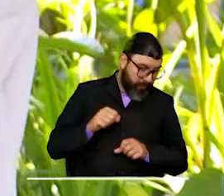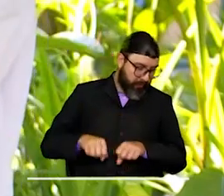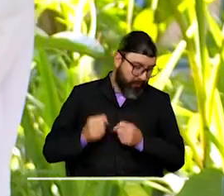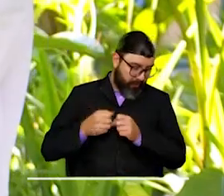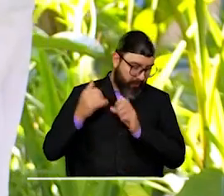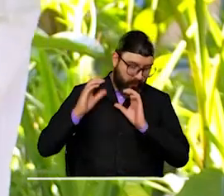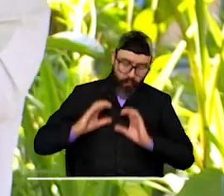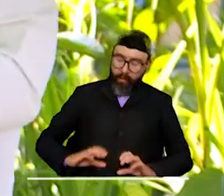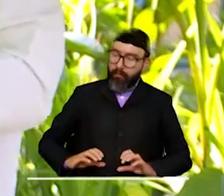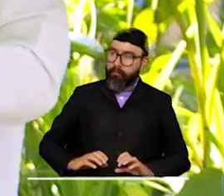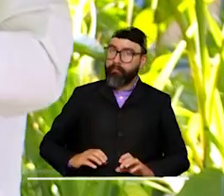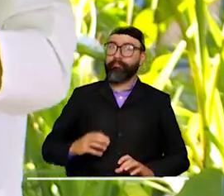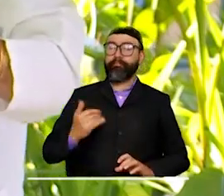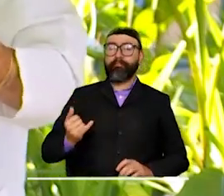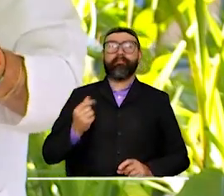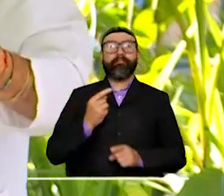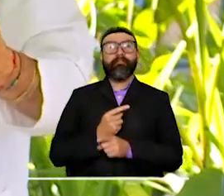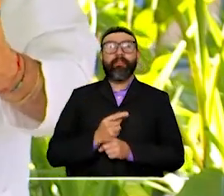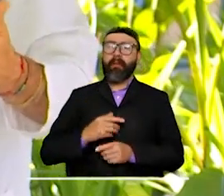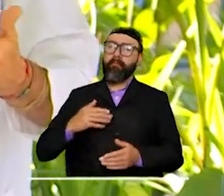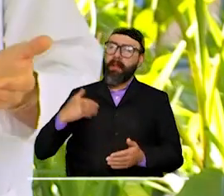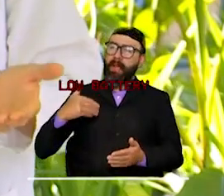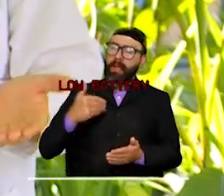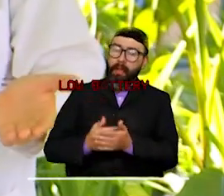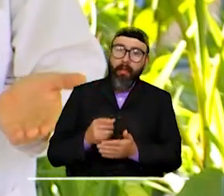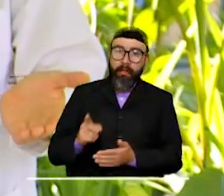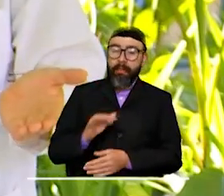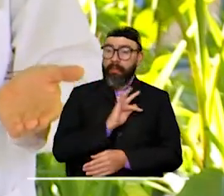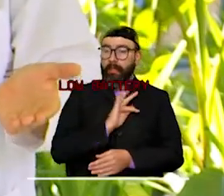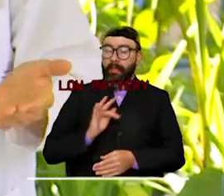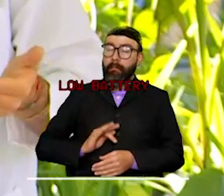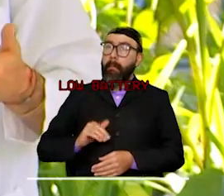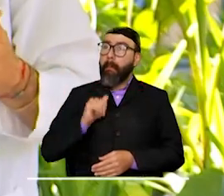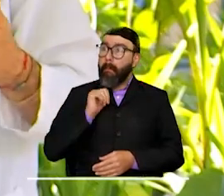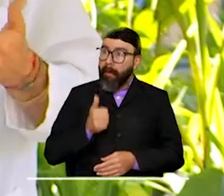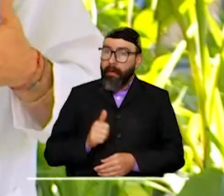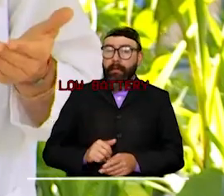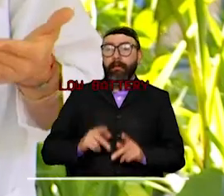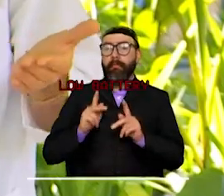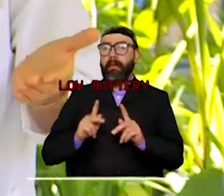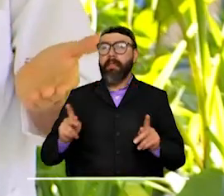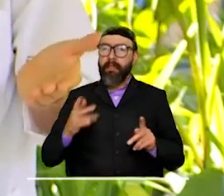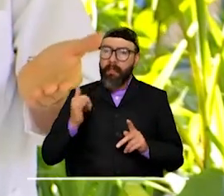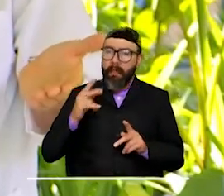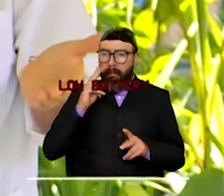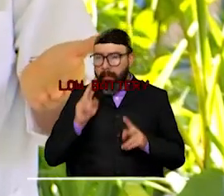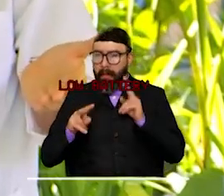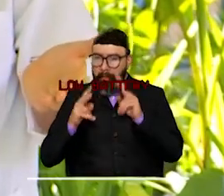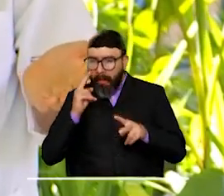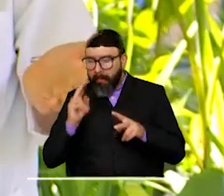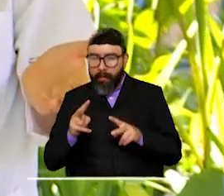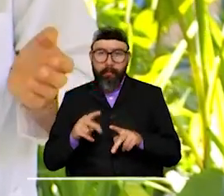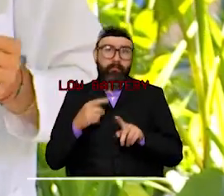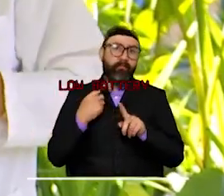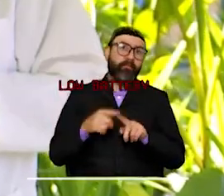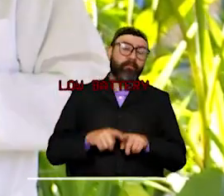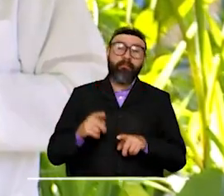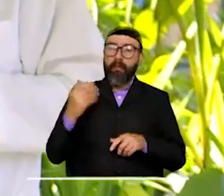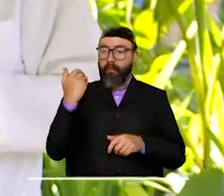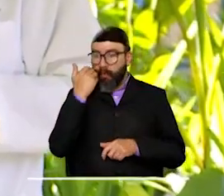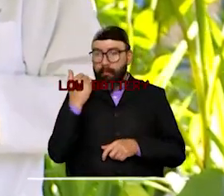llevado a nosotros a tener que buscar terapias complementarias en los pacientes, de ver y ver tantos efectos secundarios de los